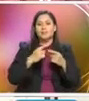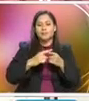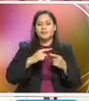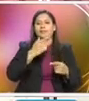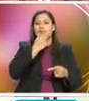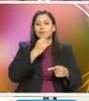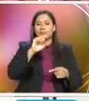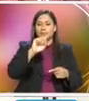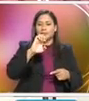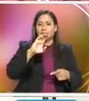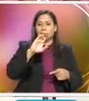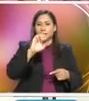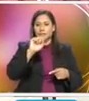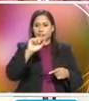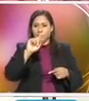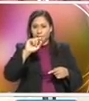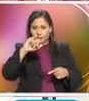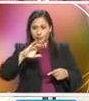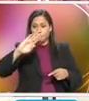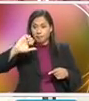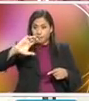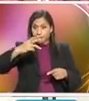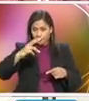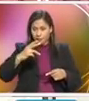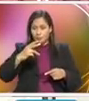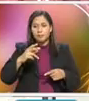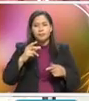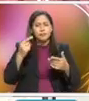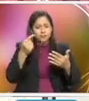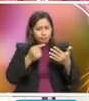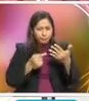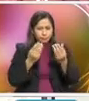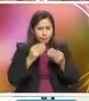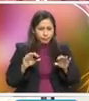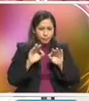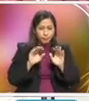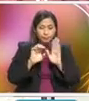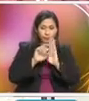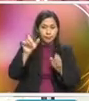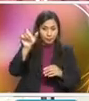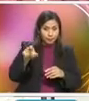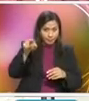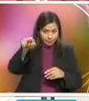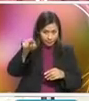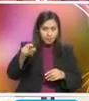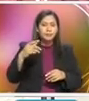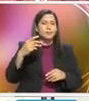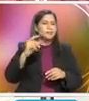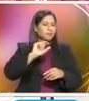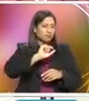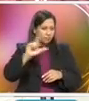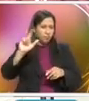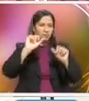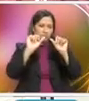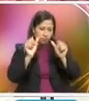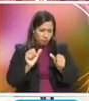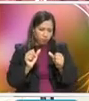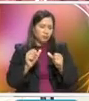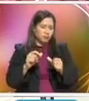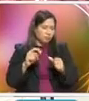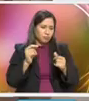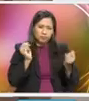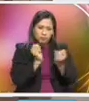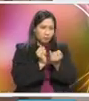Johann Sebastian Bach, vamos a ver varios aspectos importantes. En principio, bueno, como muchos de los grandes artistas o